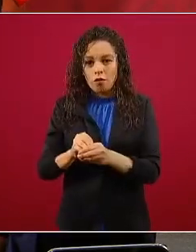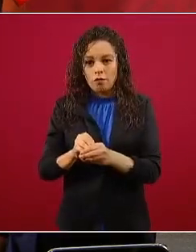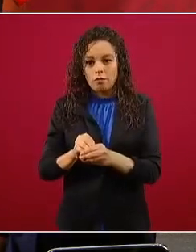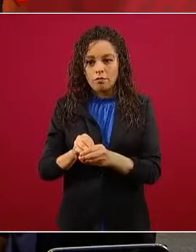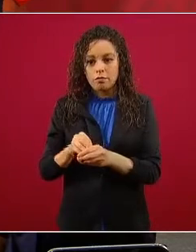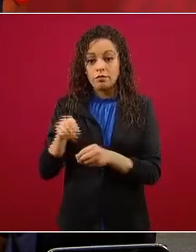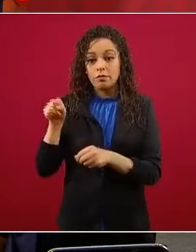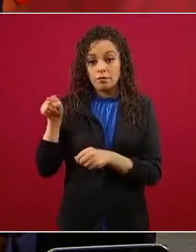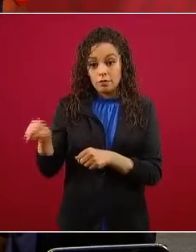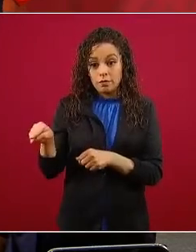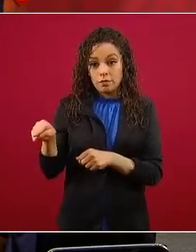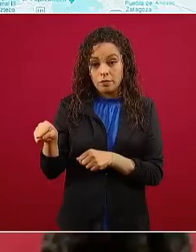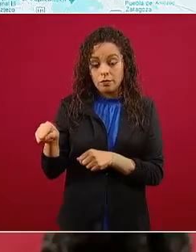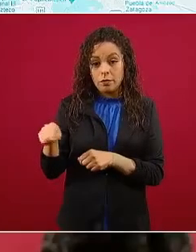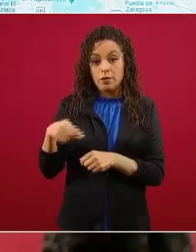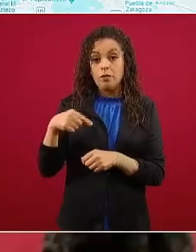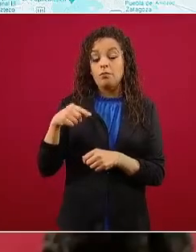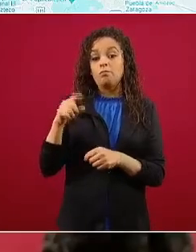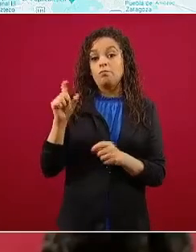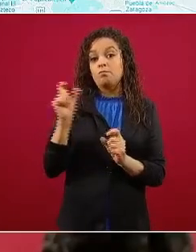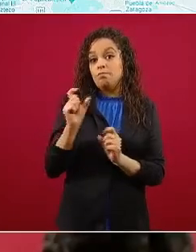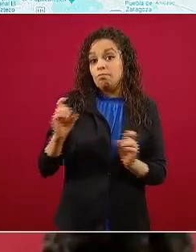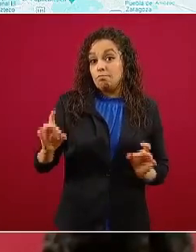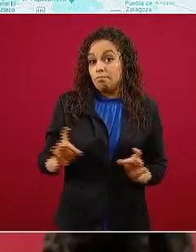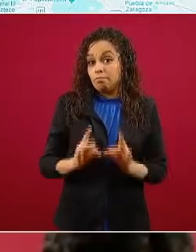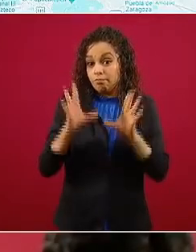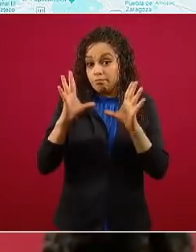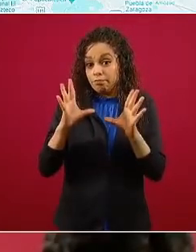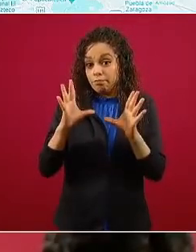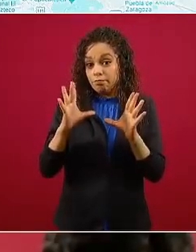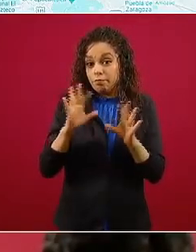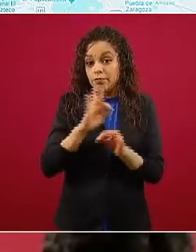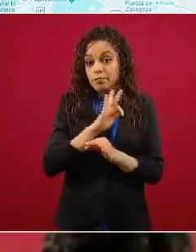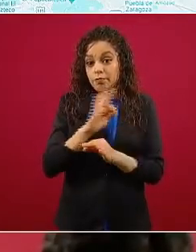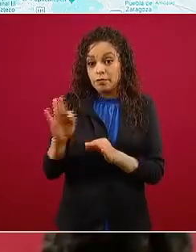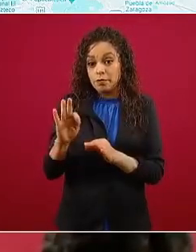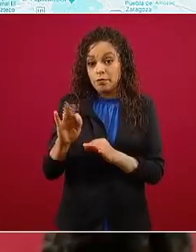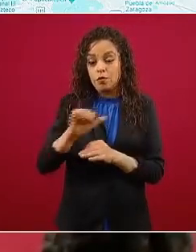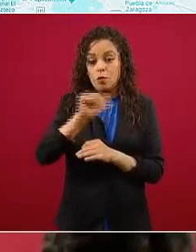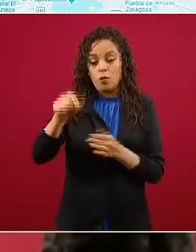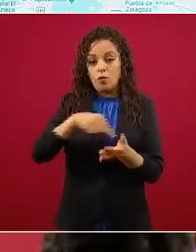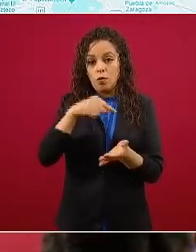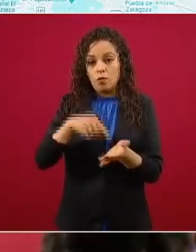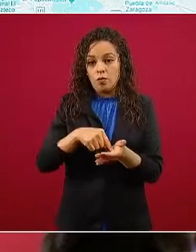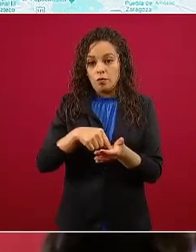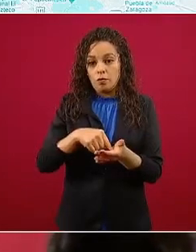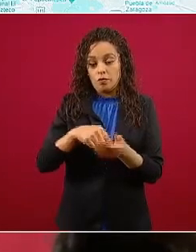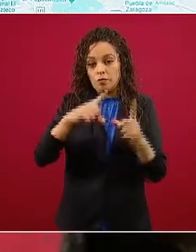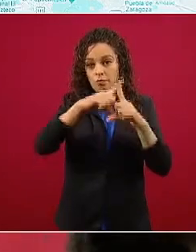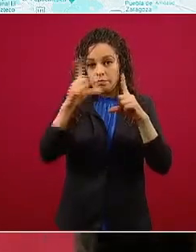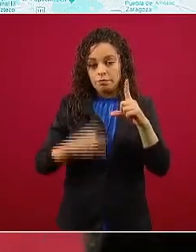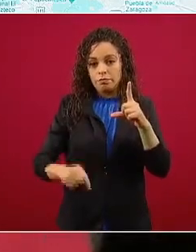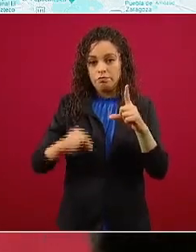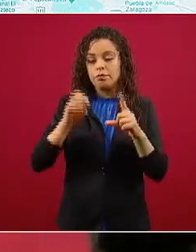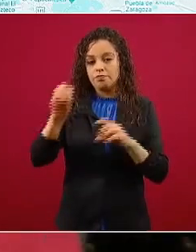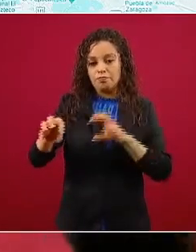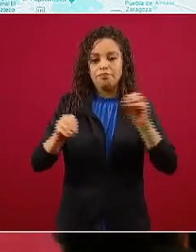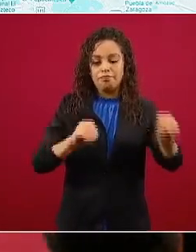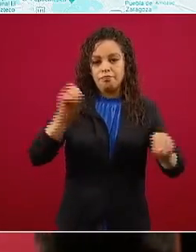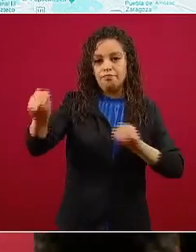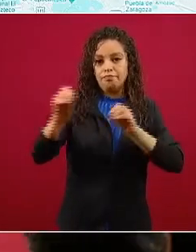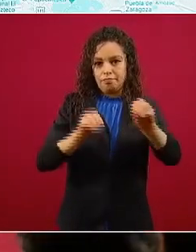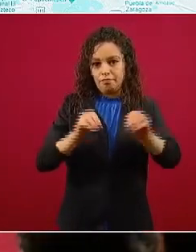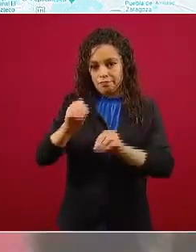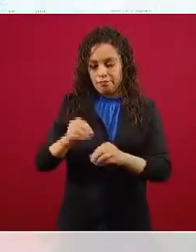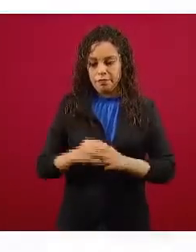replicable potencialmente en su momento, cuando sea así necesario, para otras partes del país. Esta